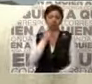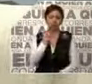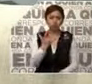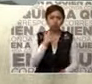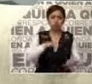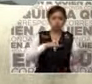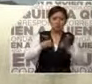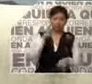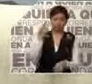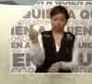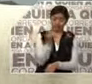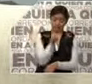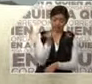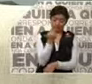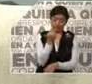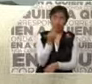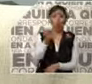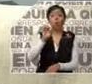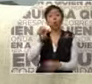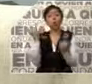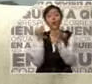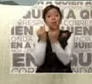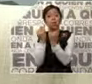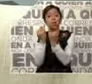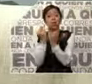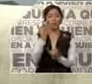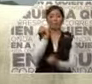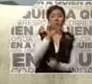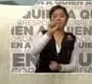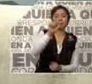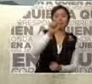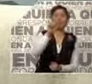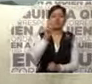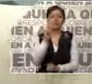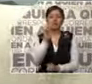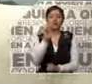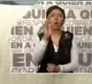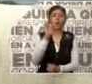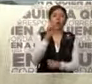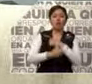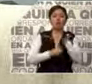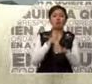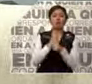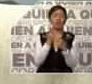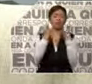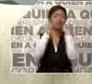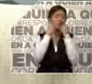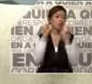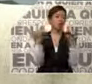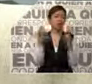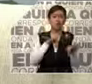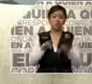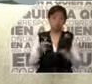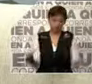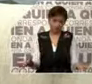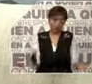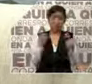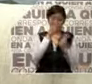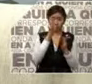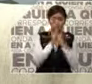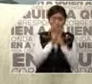de salir adelante que otras que tienen ahí entre los 20, 30, 40 años y nada hacen de su vida. Así es que bueno, pues vaya